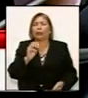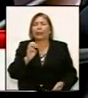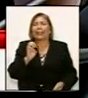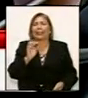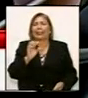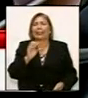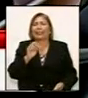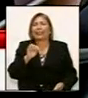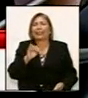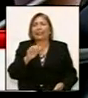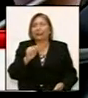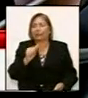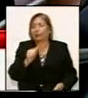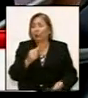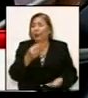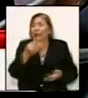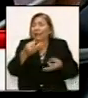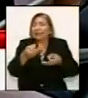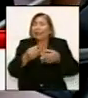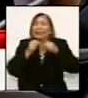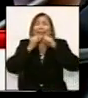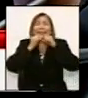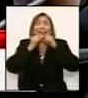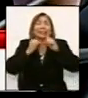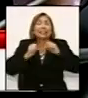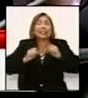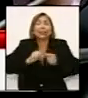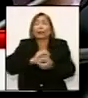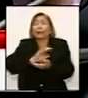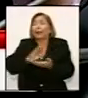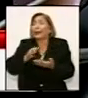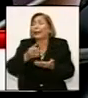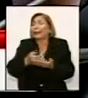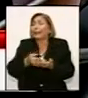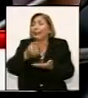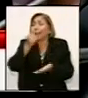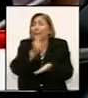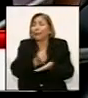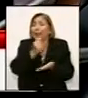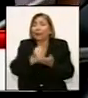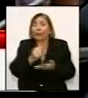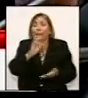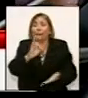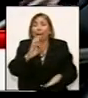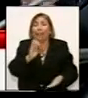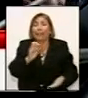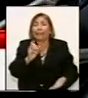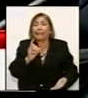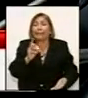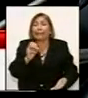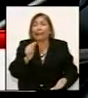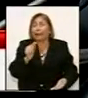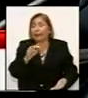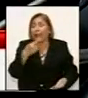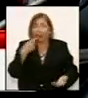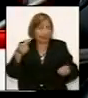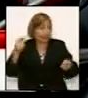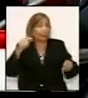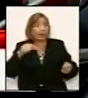Y segundo, es que el secretario general, que es el fedatario del Tribunal Constitucional, aquí ha estado en la